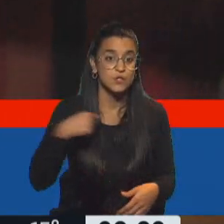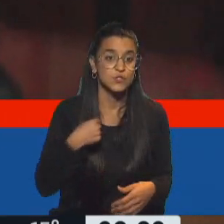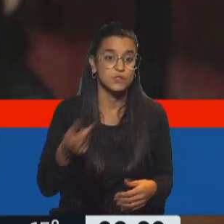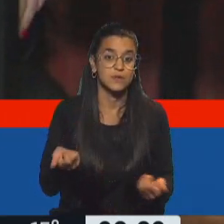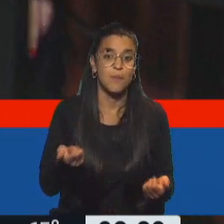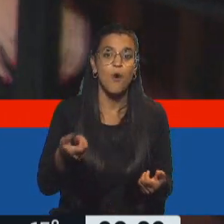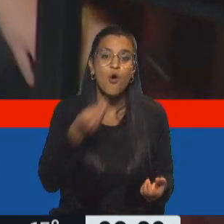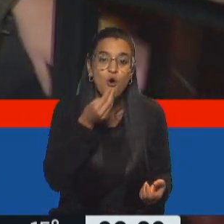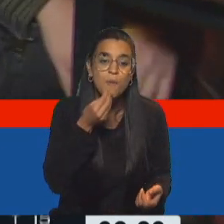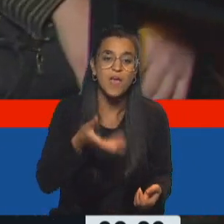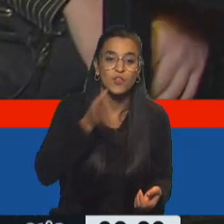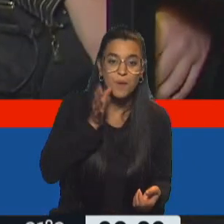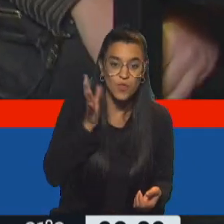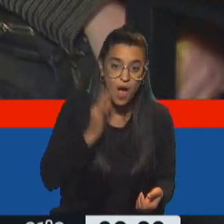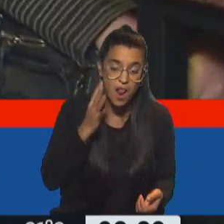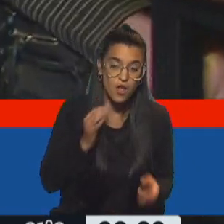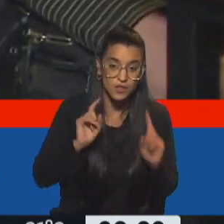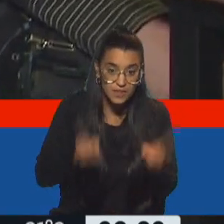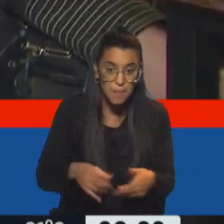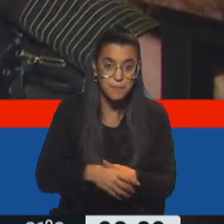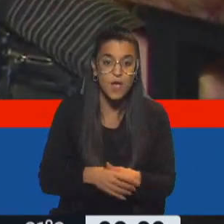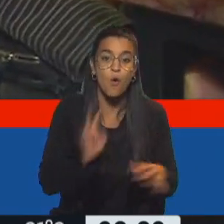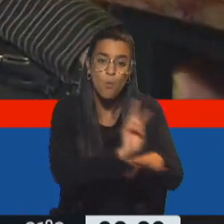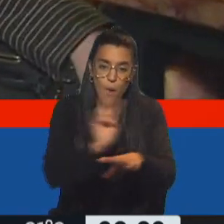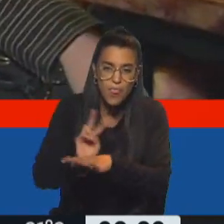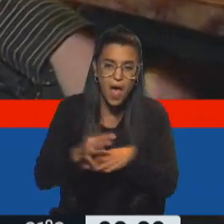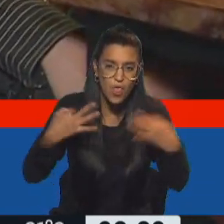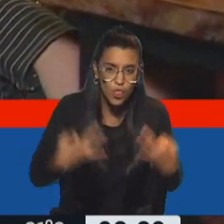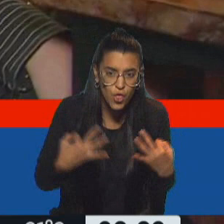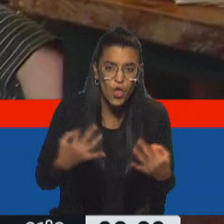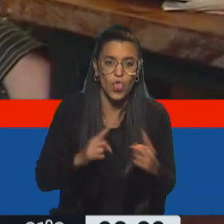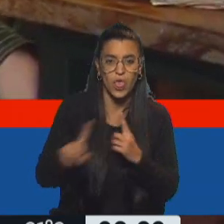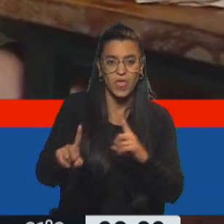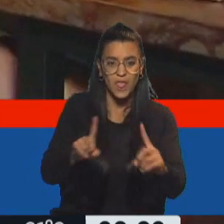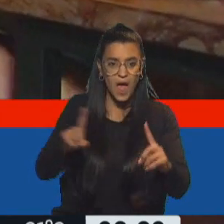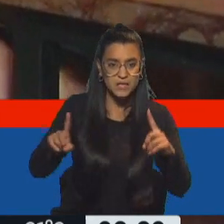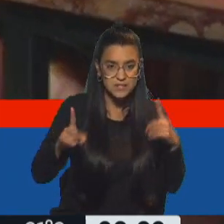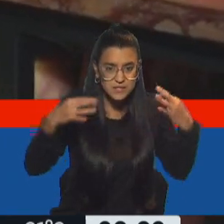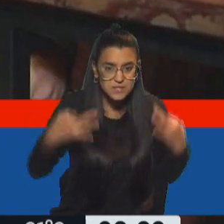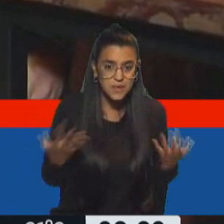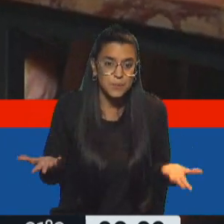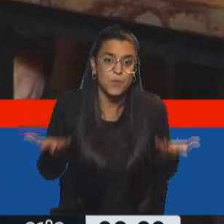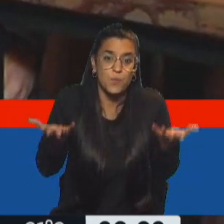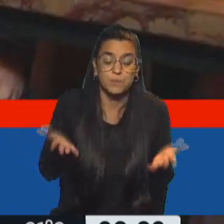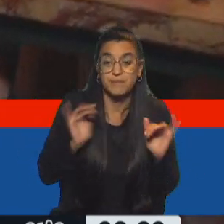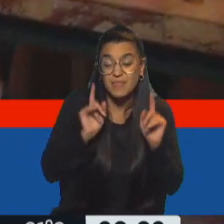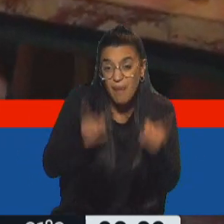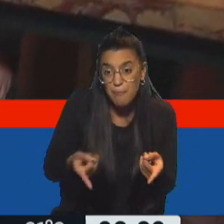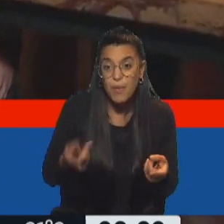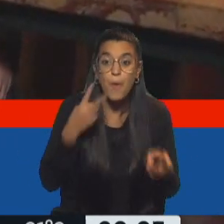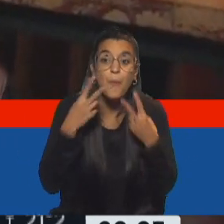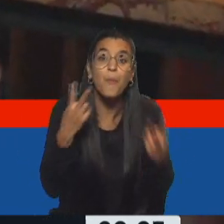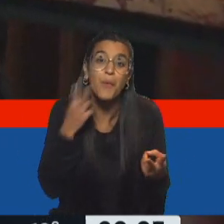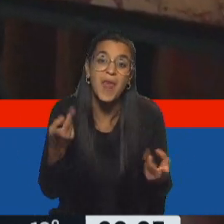tomando algo, comiendo. También tratando de tener los cuidados de mantener la distancia y nada, tratando también de ver a los